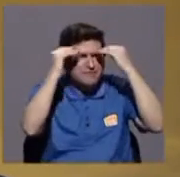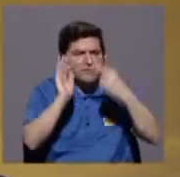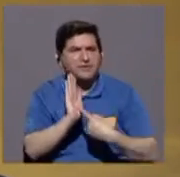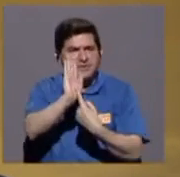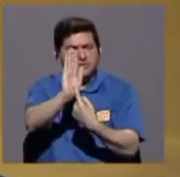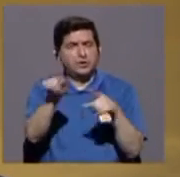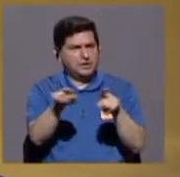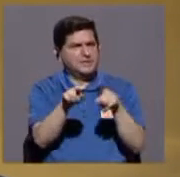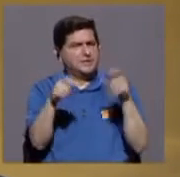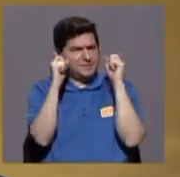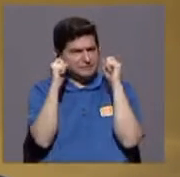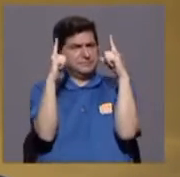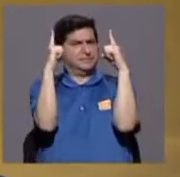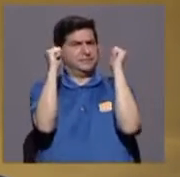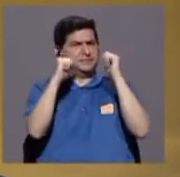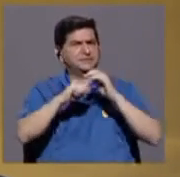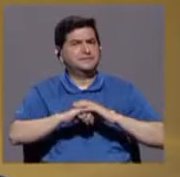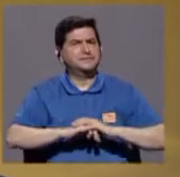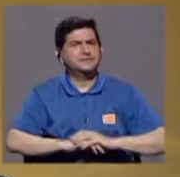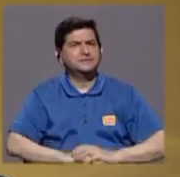además sorprendentes.